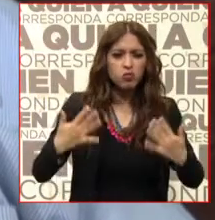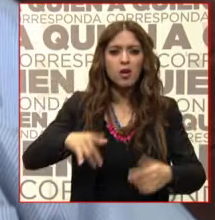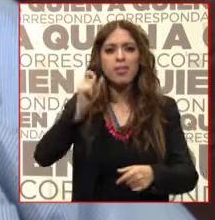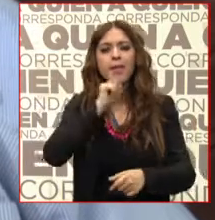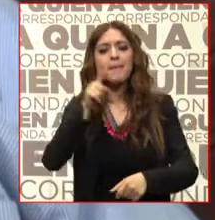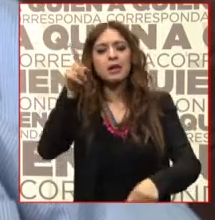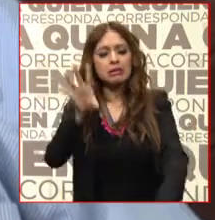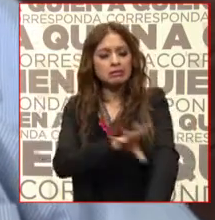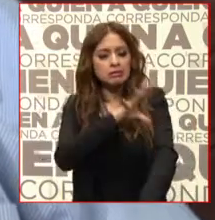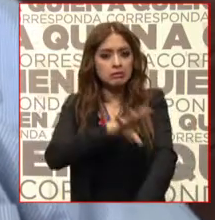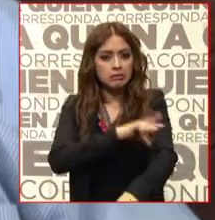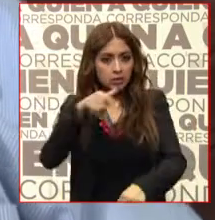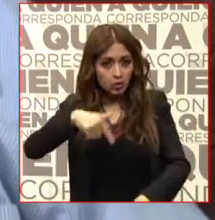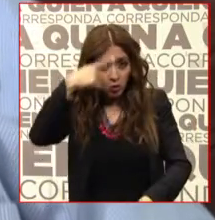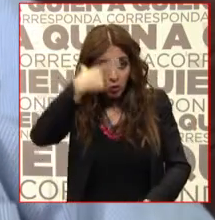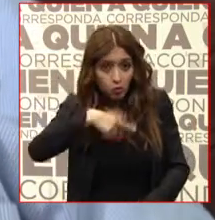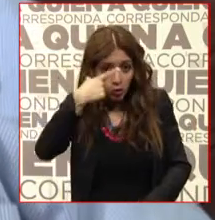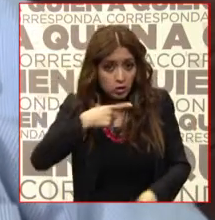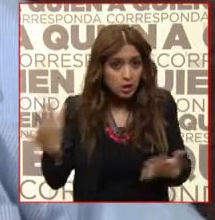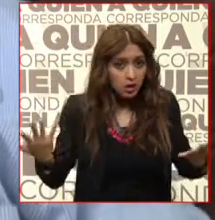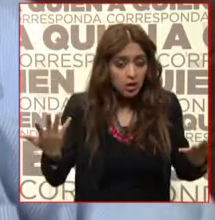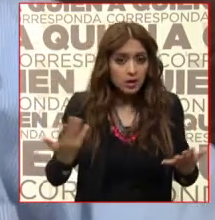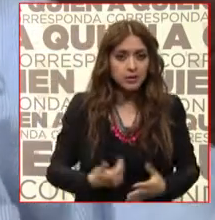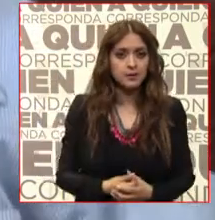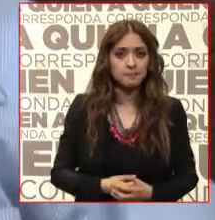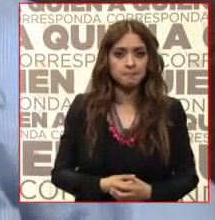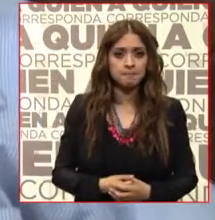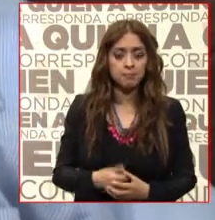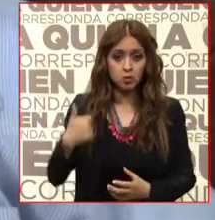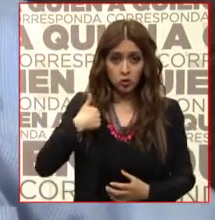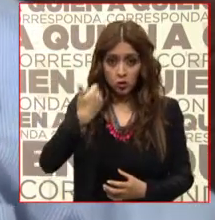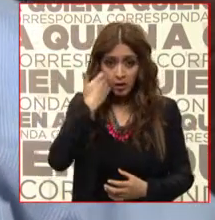noches, ¿verdad?, y ya te digo, camino, ya prácticamente dejé de